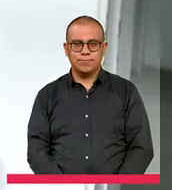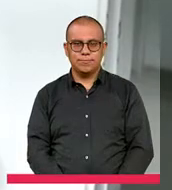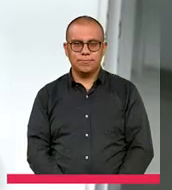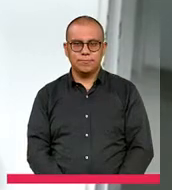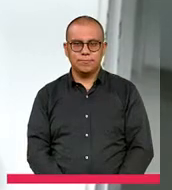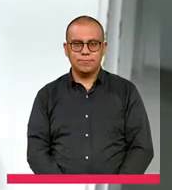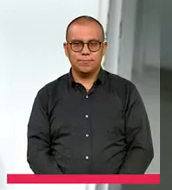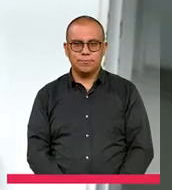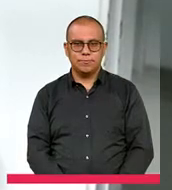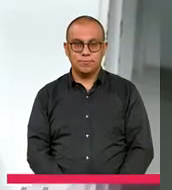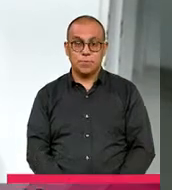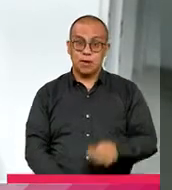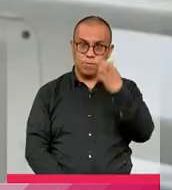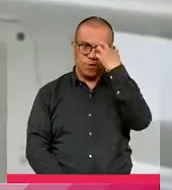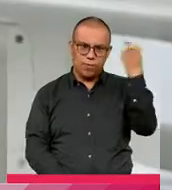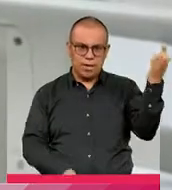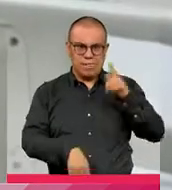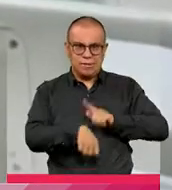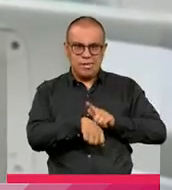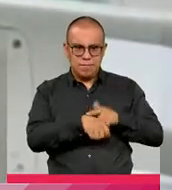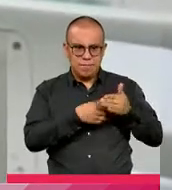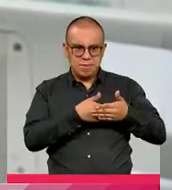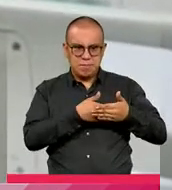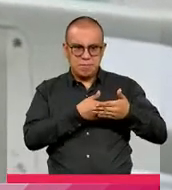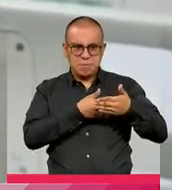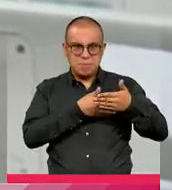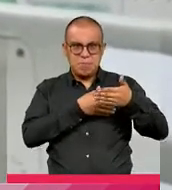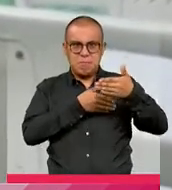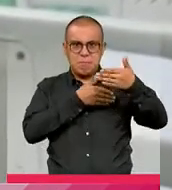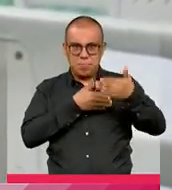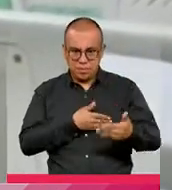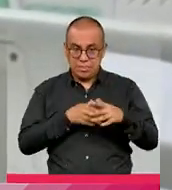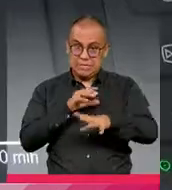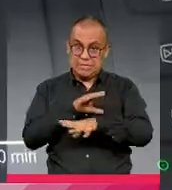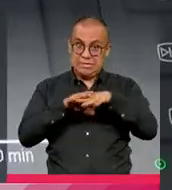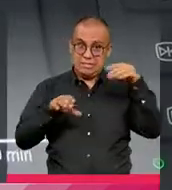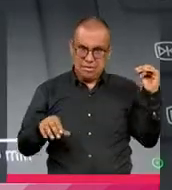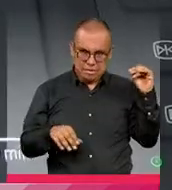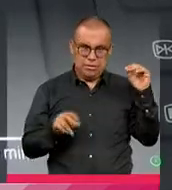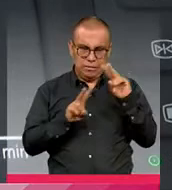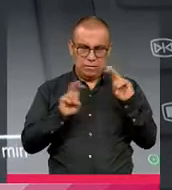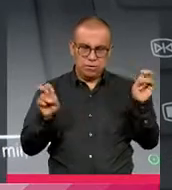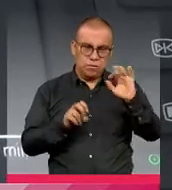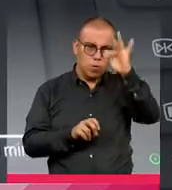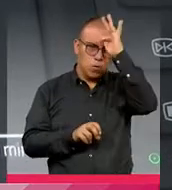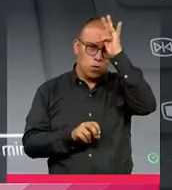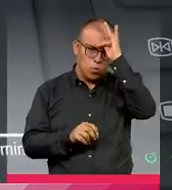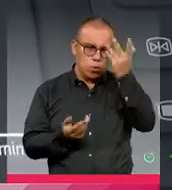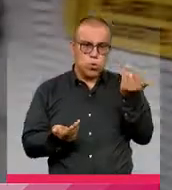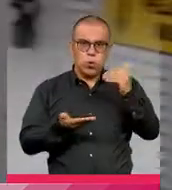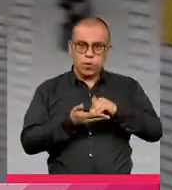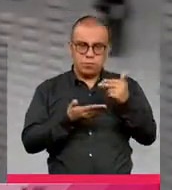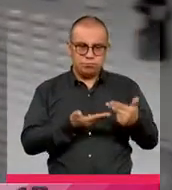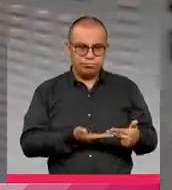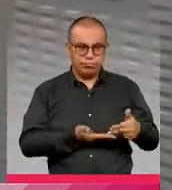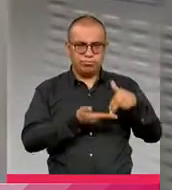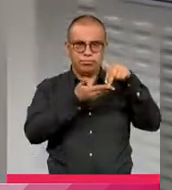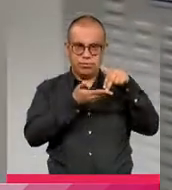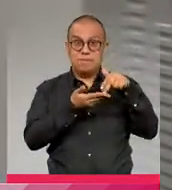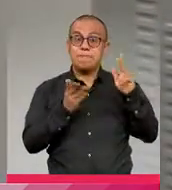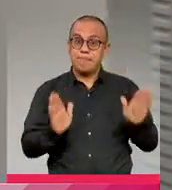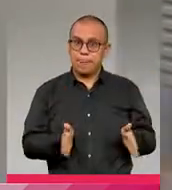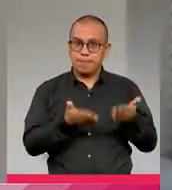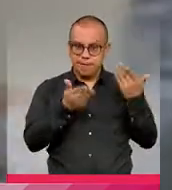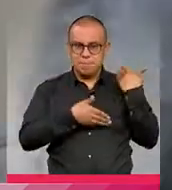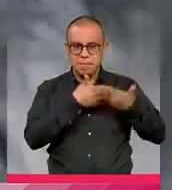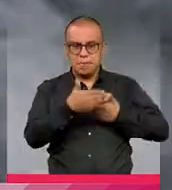Para especialistas, mientras menos tiempo transcurra luego de que una persona salga del hospital por coronavirus a iniciar su recuperación, mayor